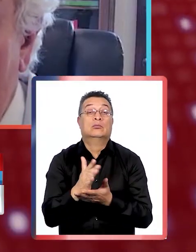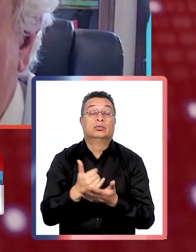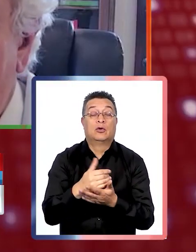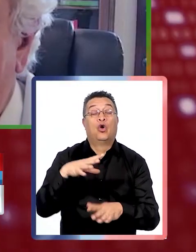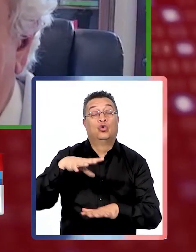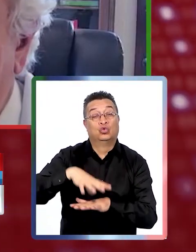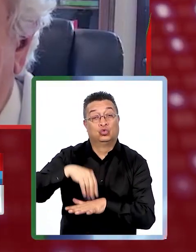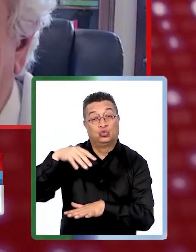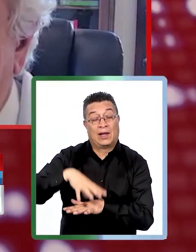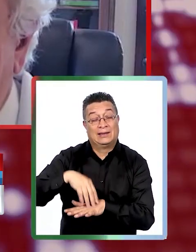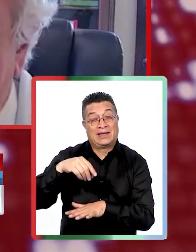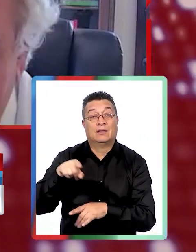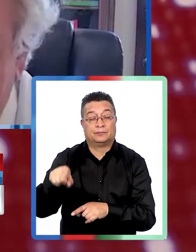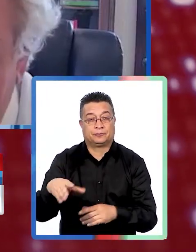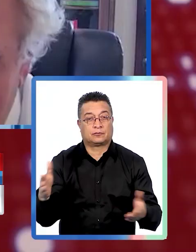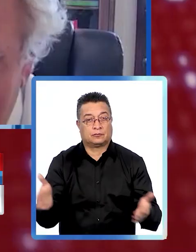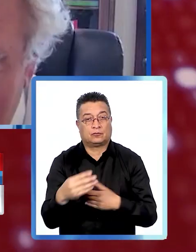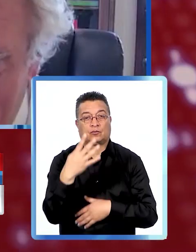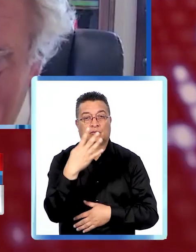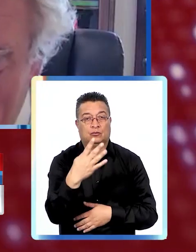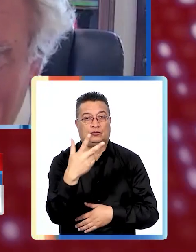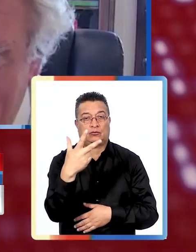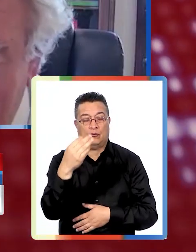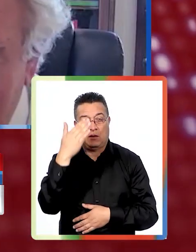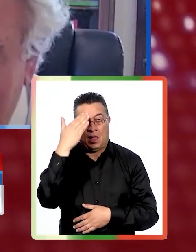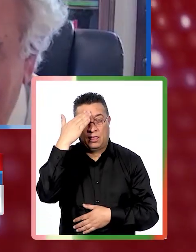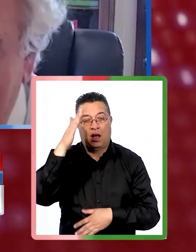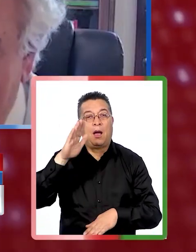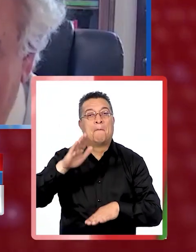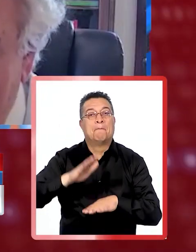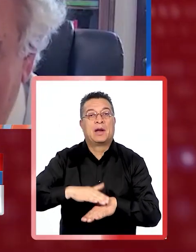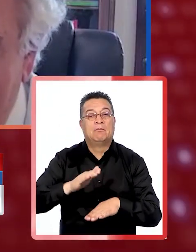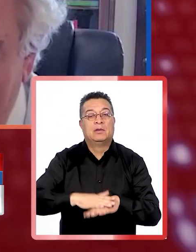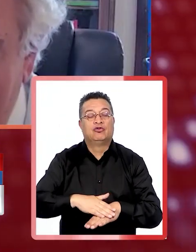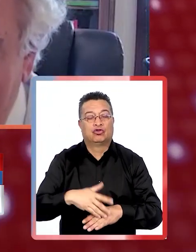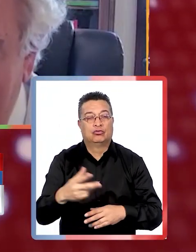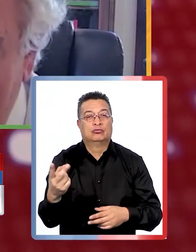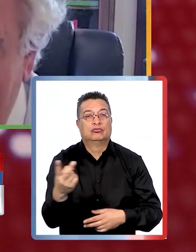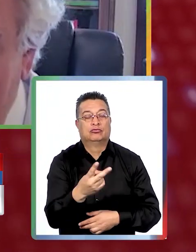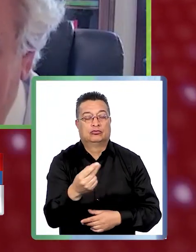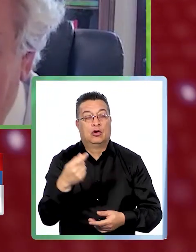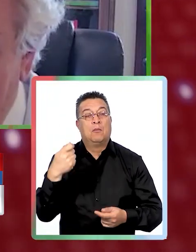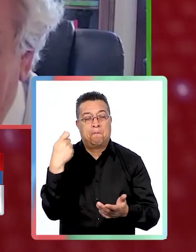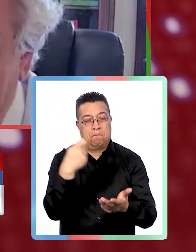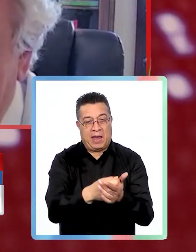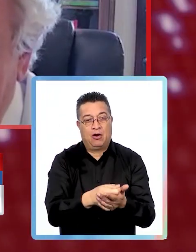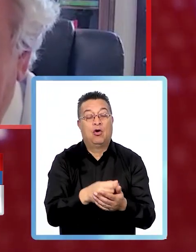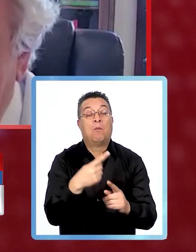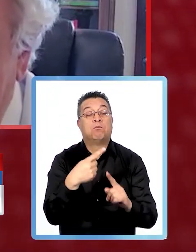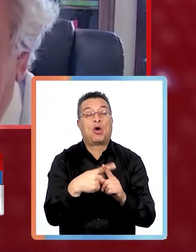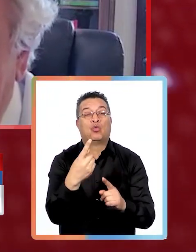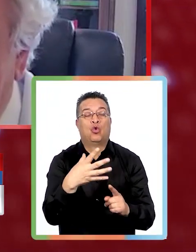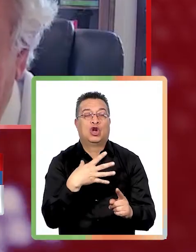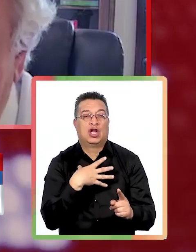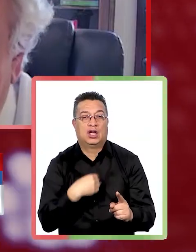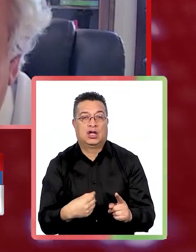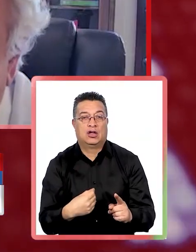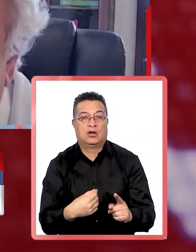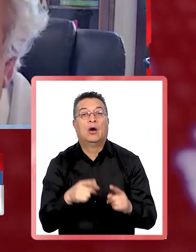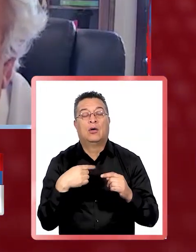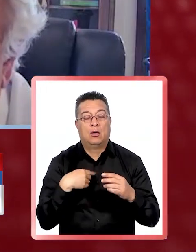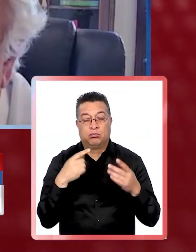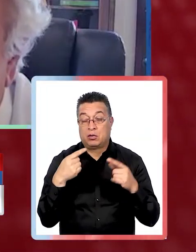como Suecia, por ejemplo, ofrece 480 días de permiso parental remunerado por hijo, que puede